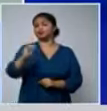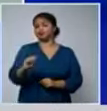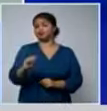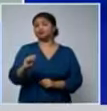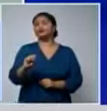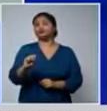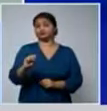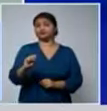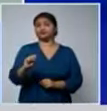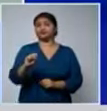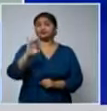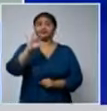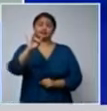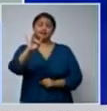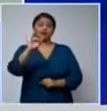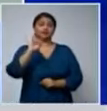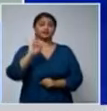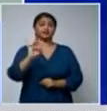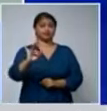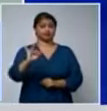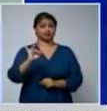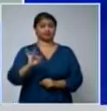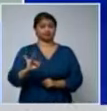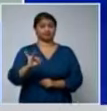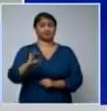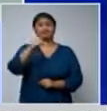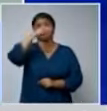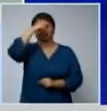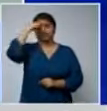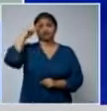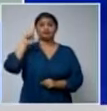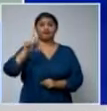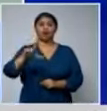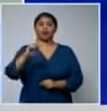con 7 cada uno, y con 2 casos ayer.